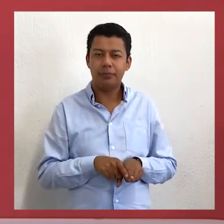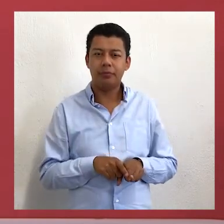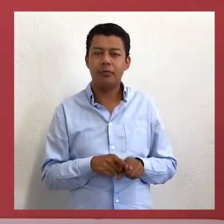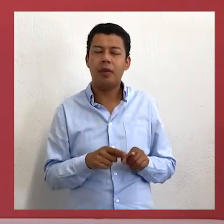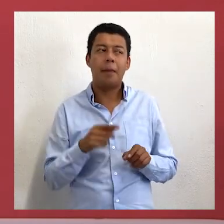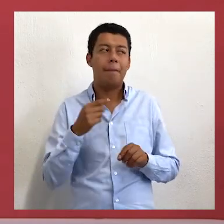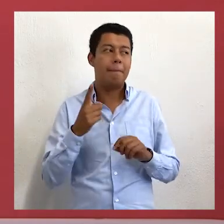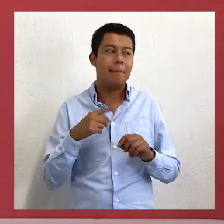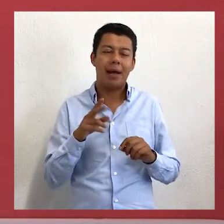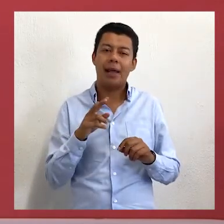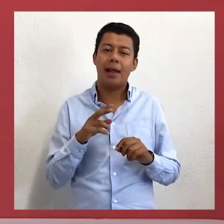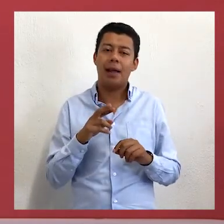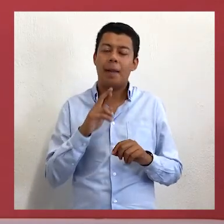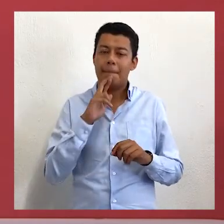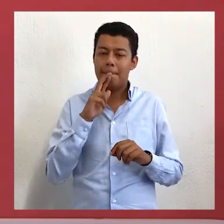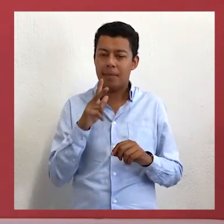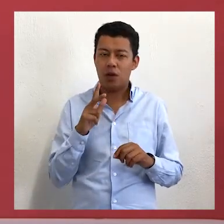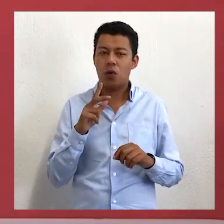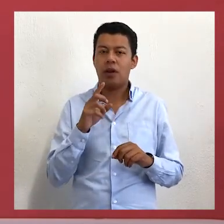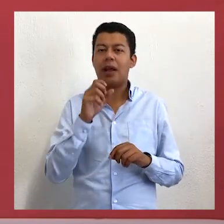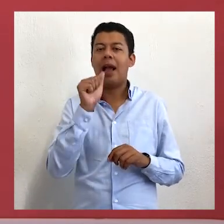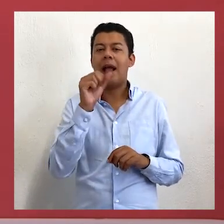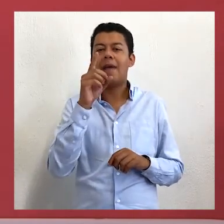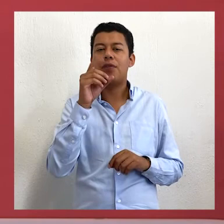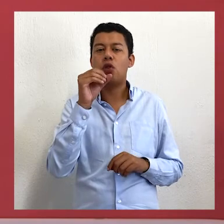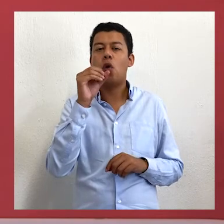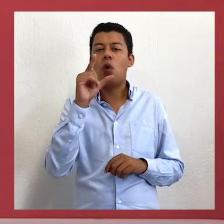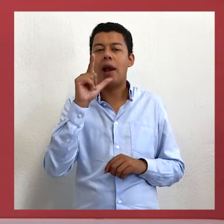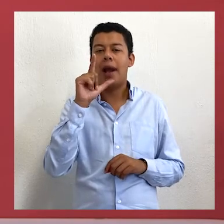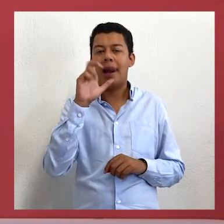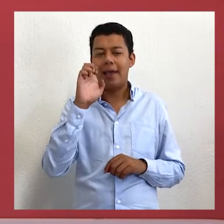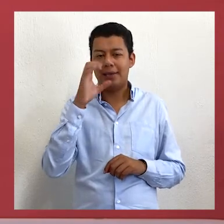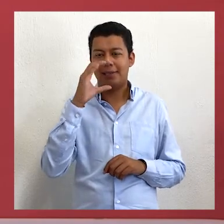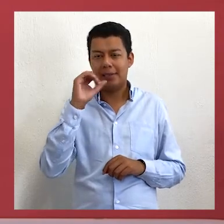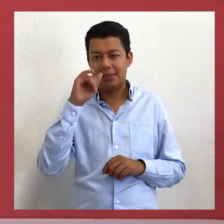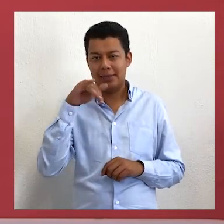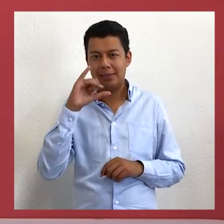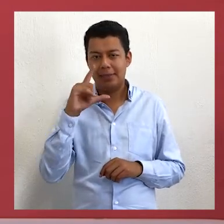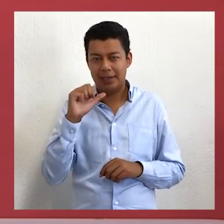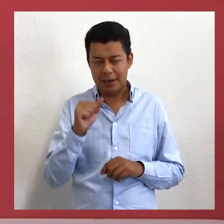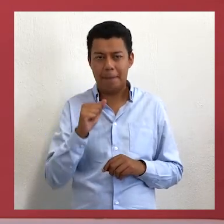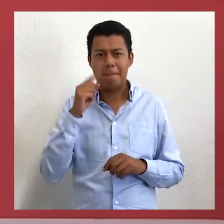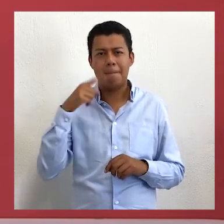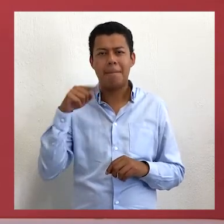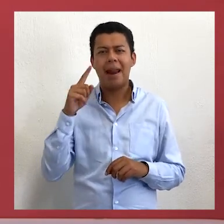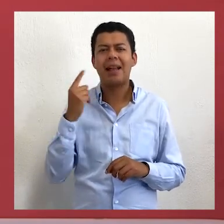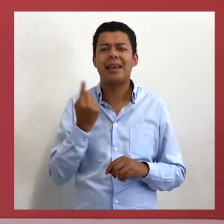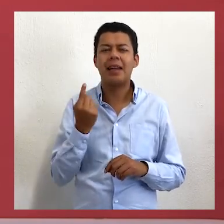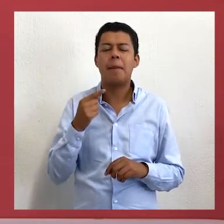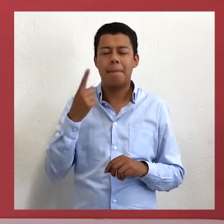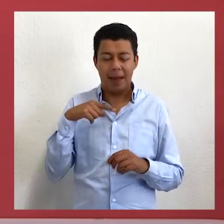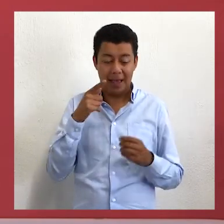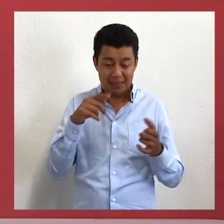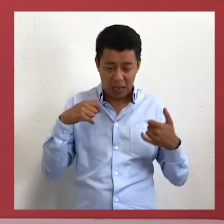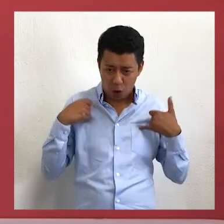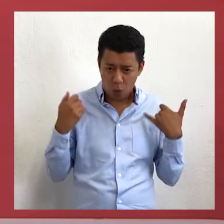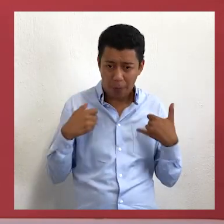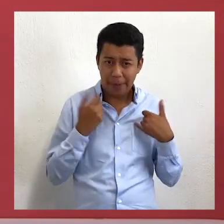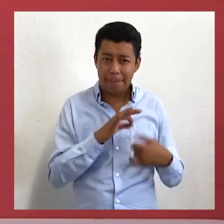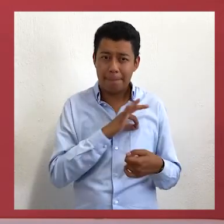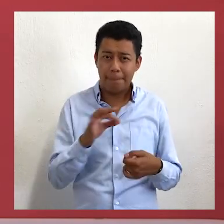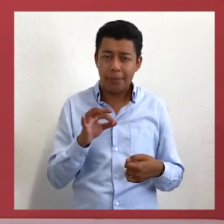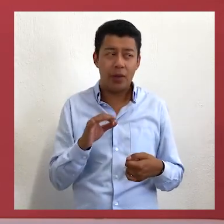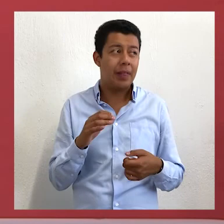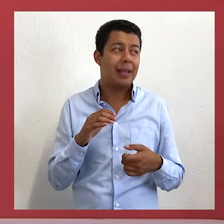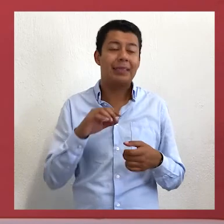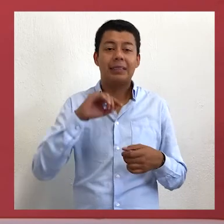construir una adolescencia sana. ¿Para qué? Para que en un futuro este adolescente